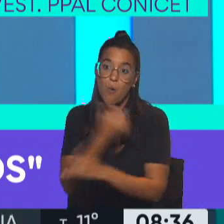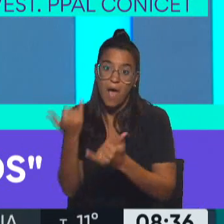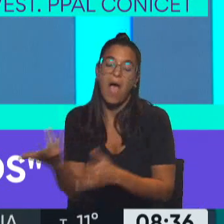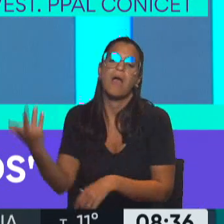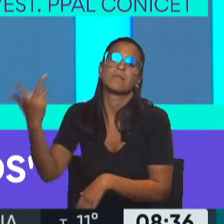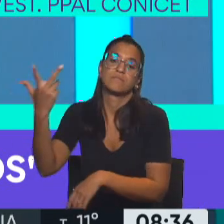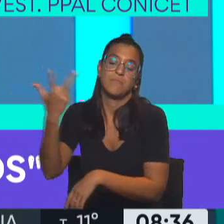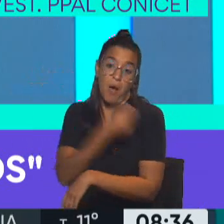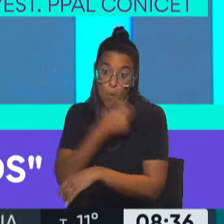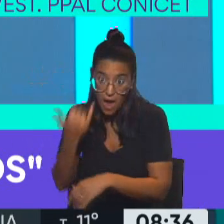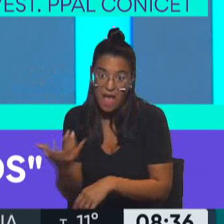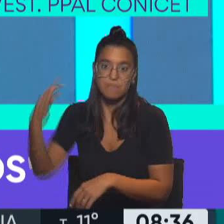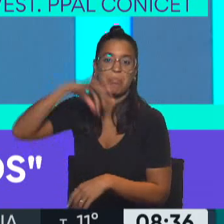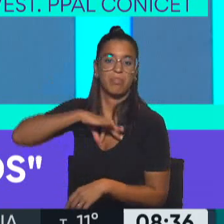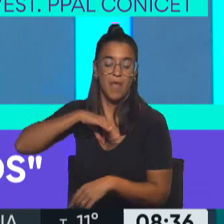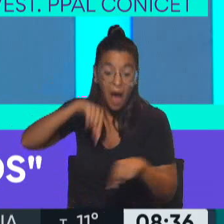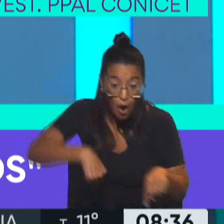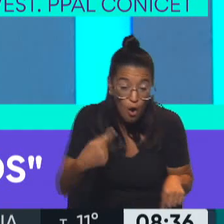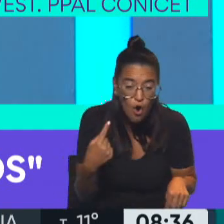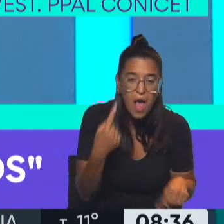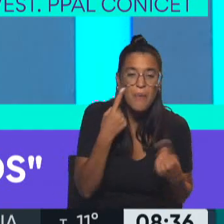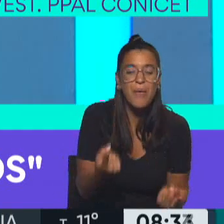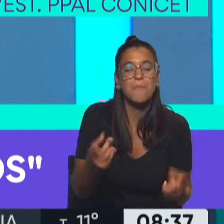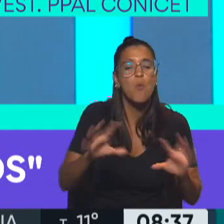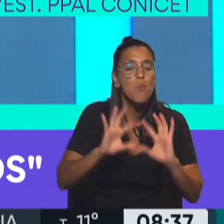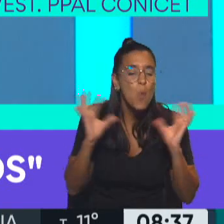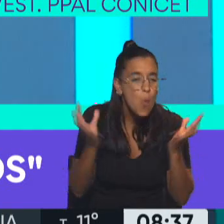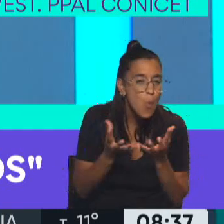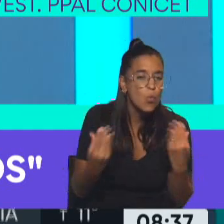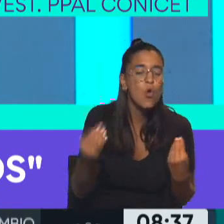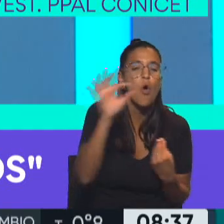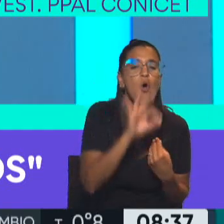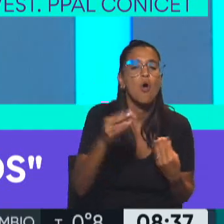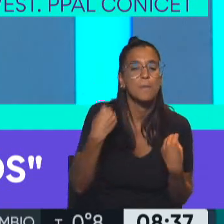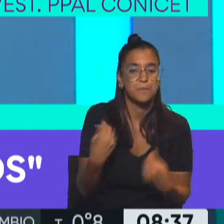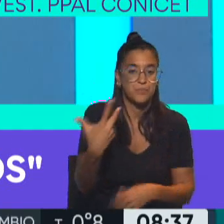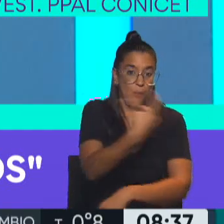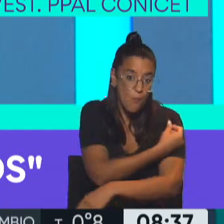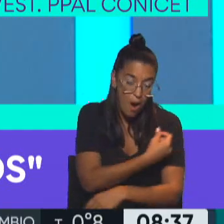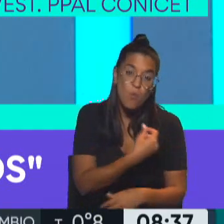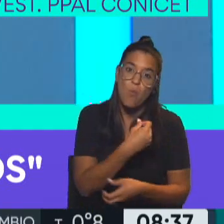O sea, estamos siendo testigos de un efecto mundial o del impacto que tiene la